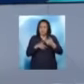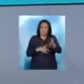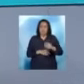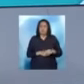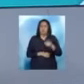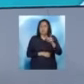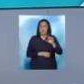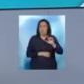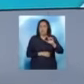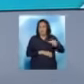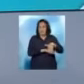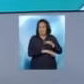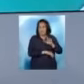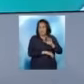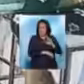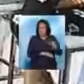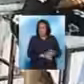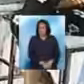Adelante.